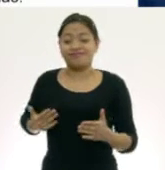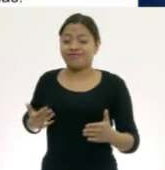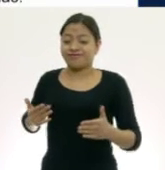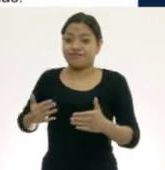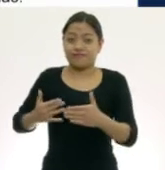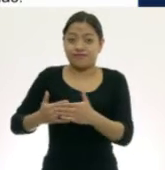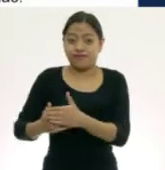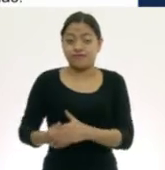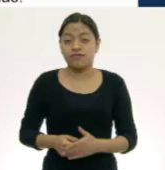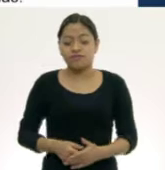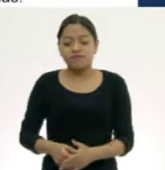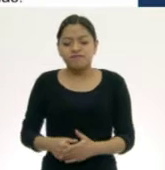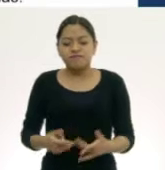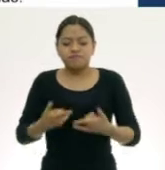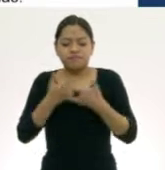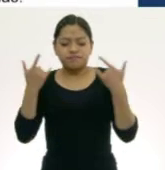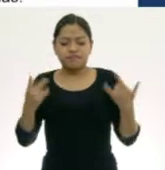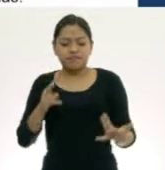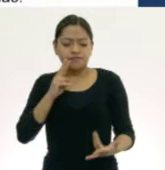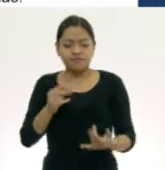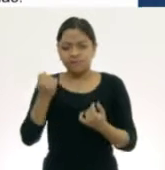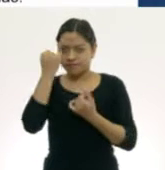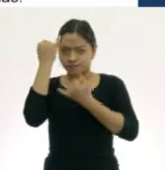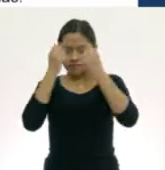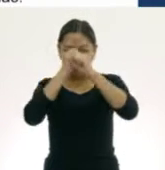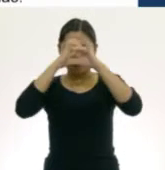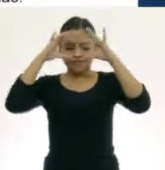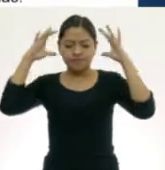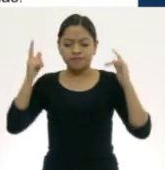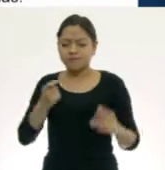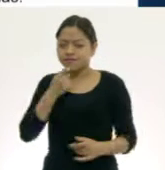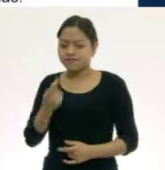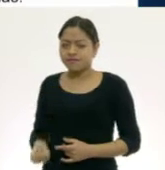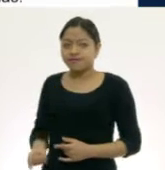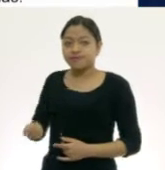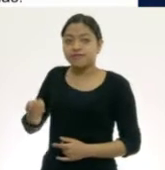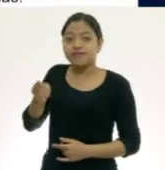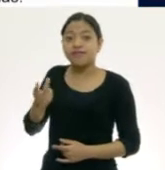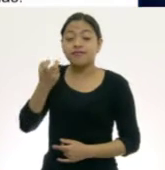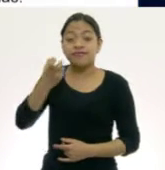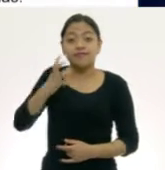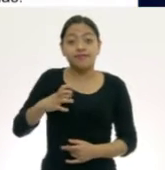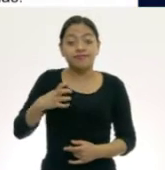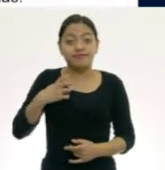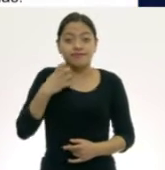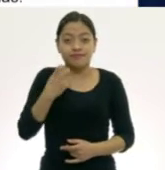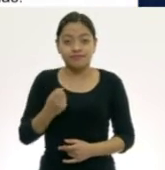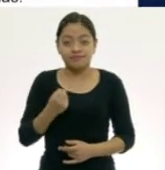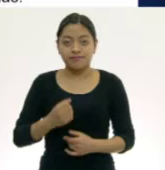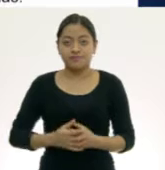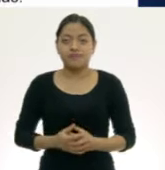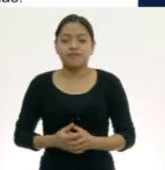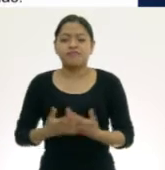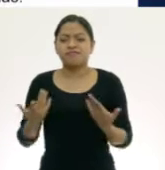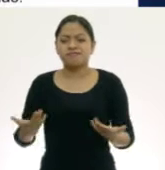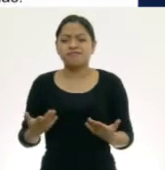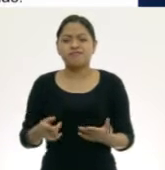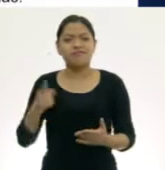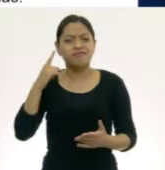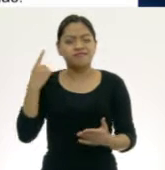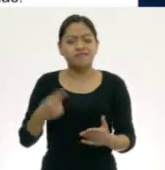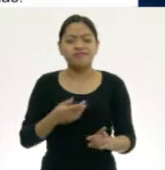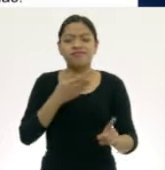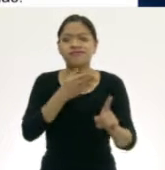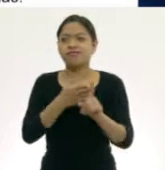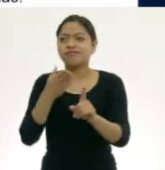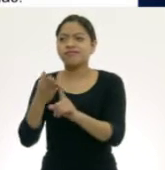al interpretar, inventar y mitificar nuestra infancia, hacemos un esfuerzo entre los posibles para